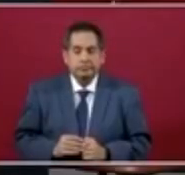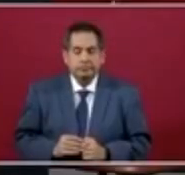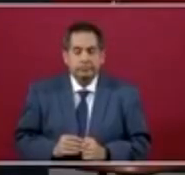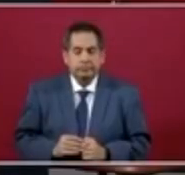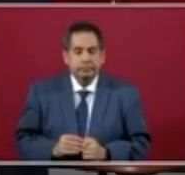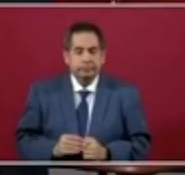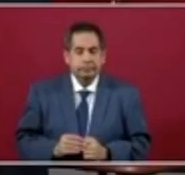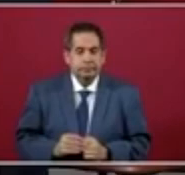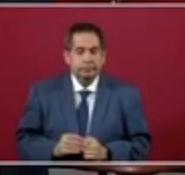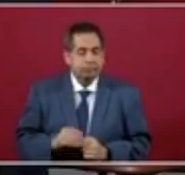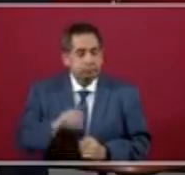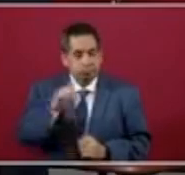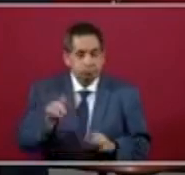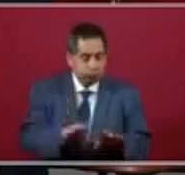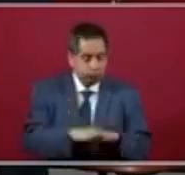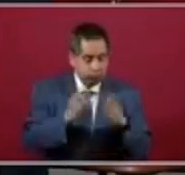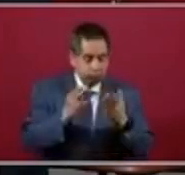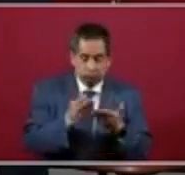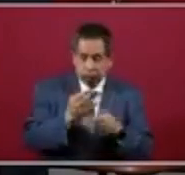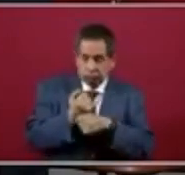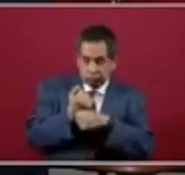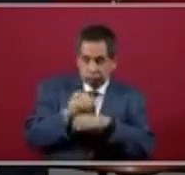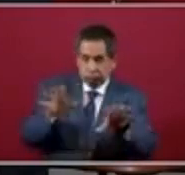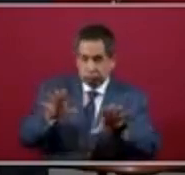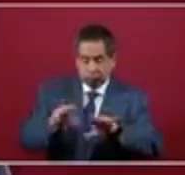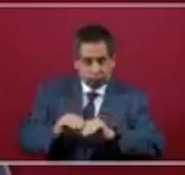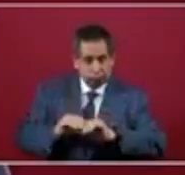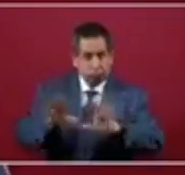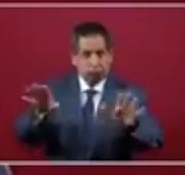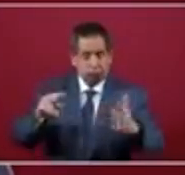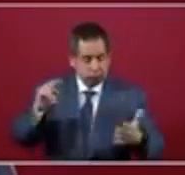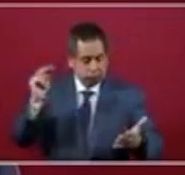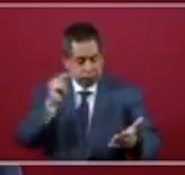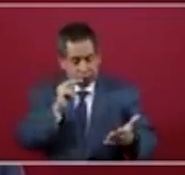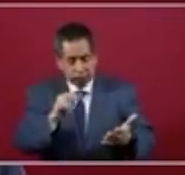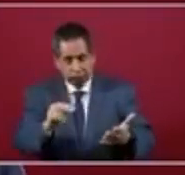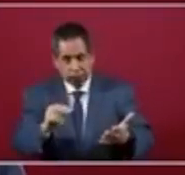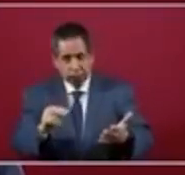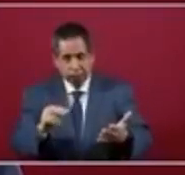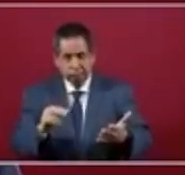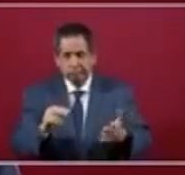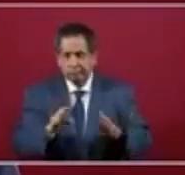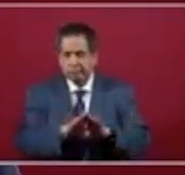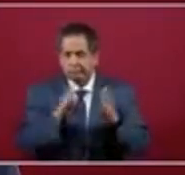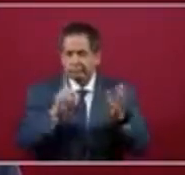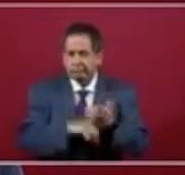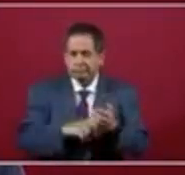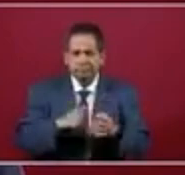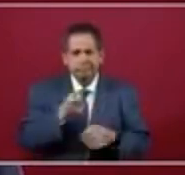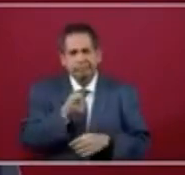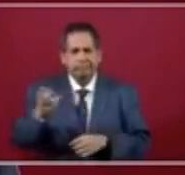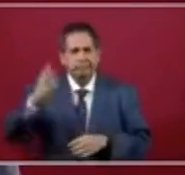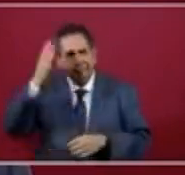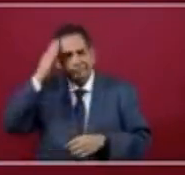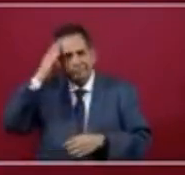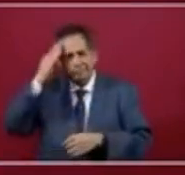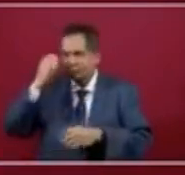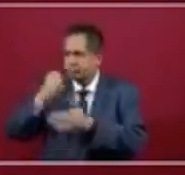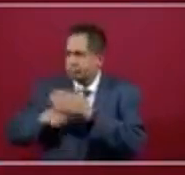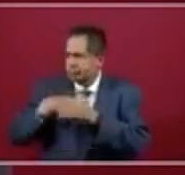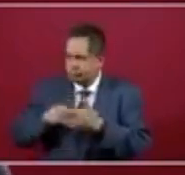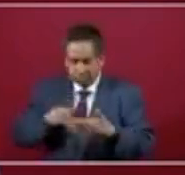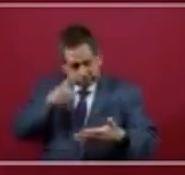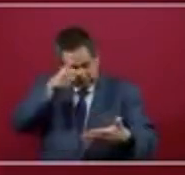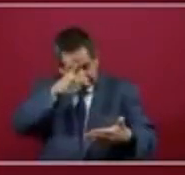se dan a conocer los documentos de los dirigentes sociales, pues ahí